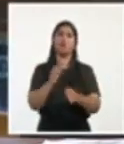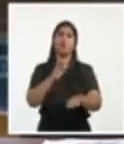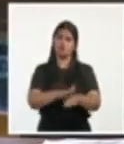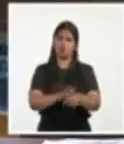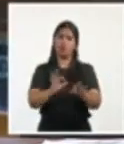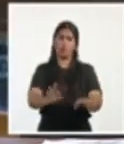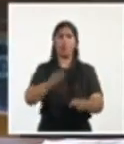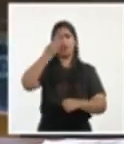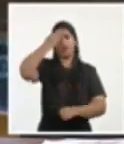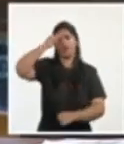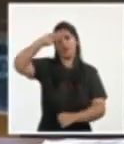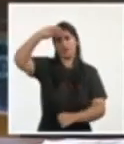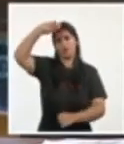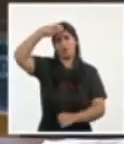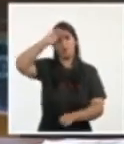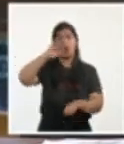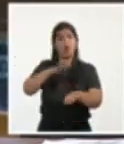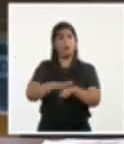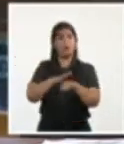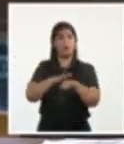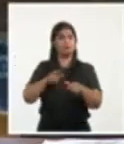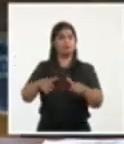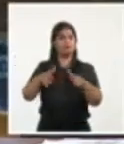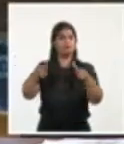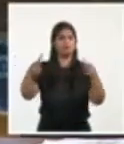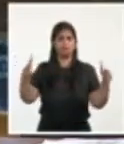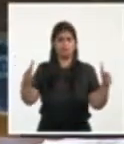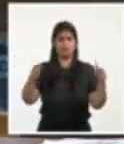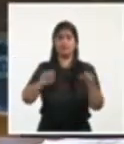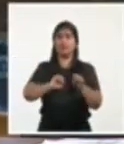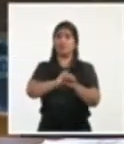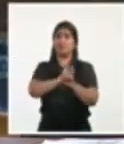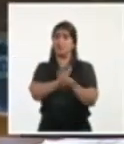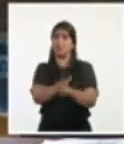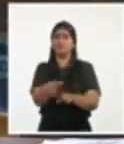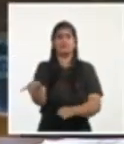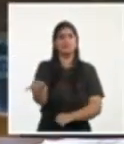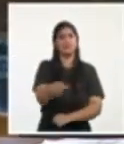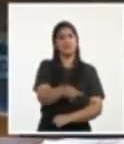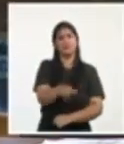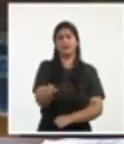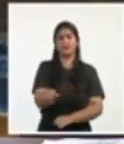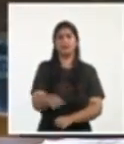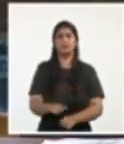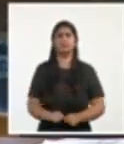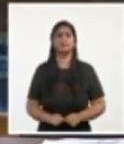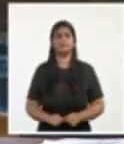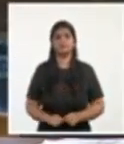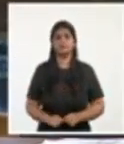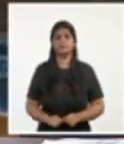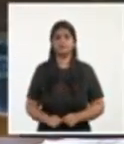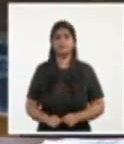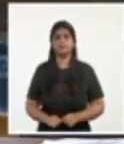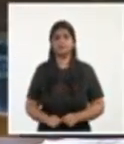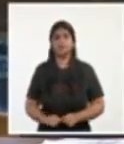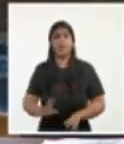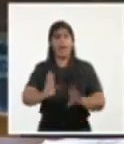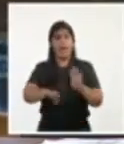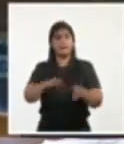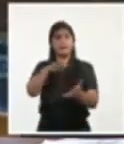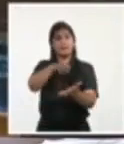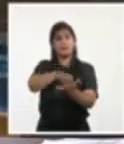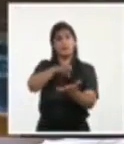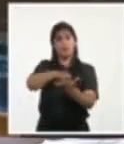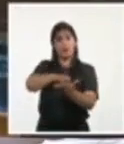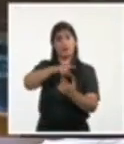enfermedad en nuestro país a esa velocidad. Ha habido también poca efectividad en las medidas de restricción, aun cuando están descritas en